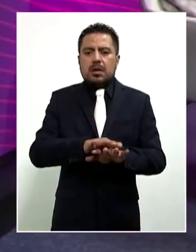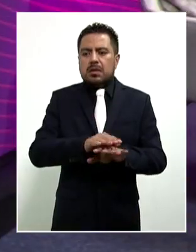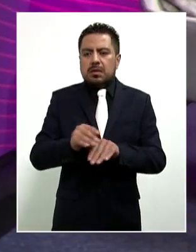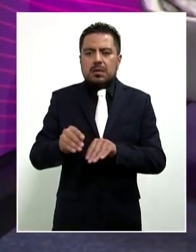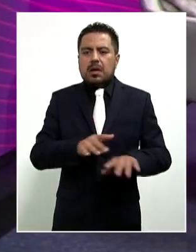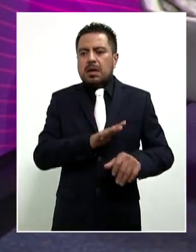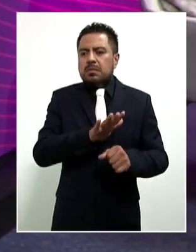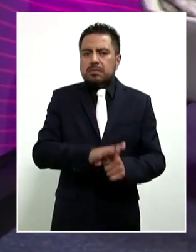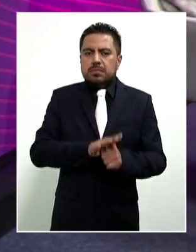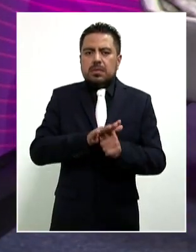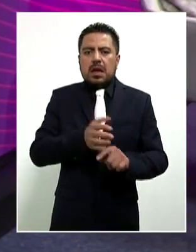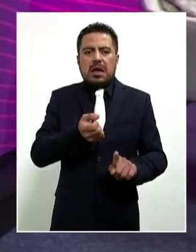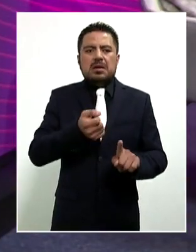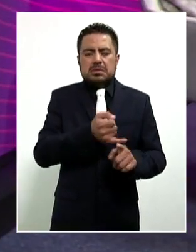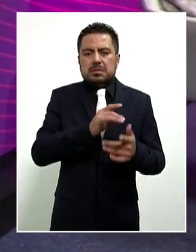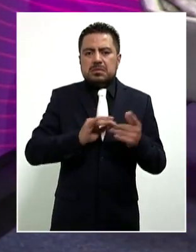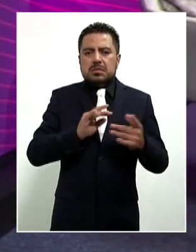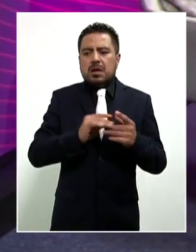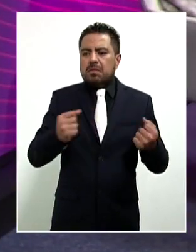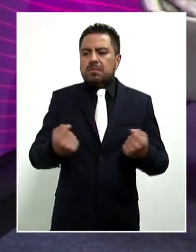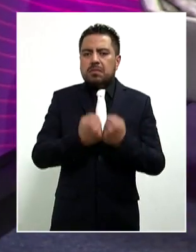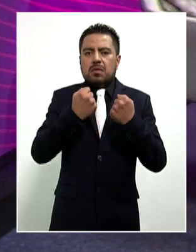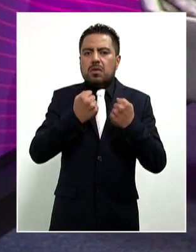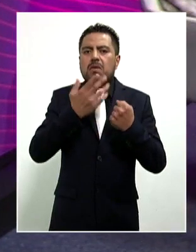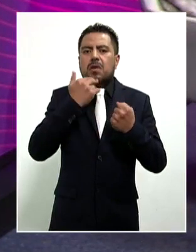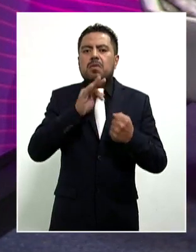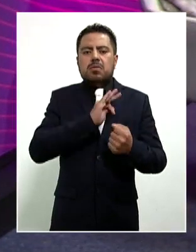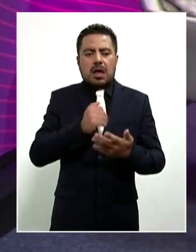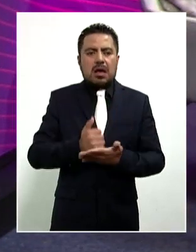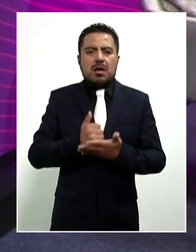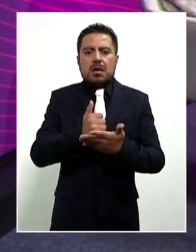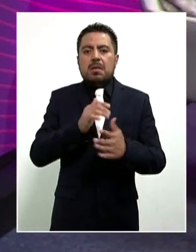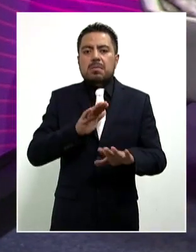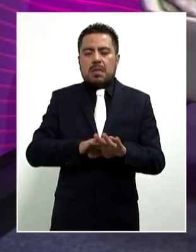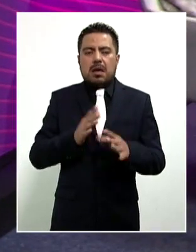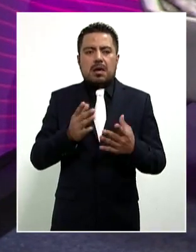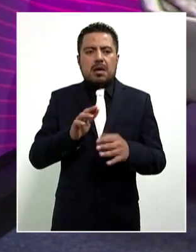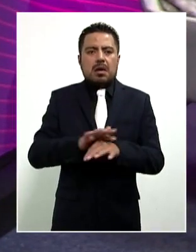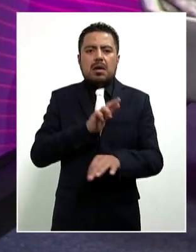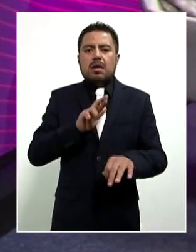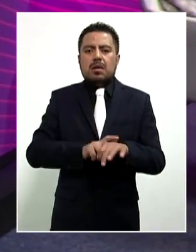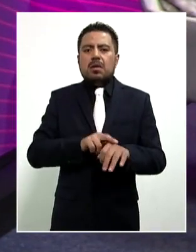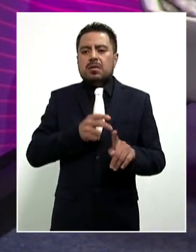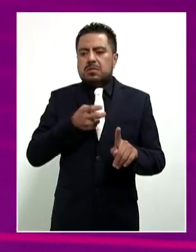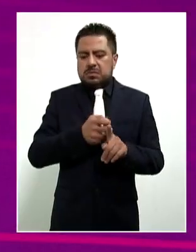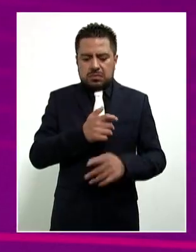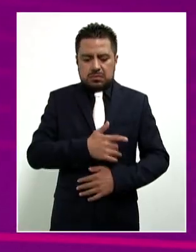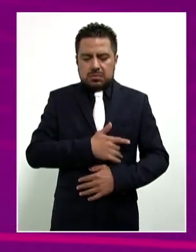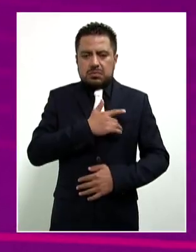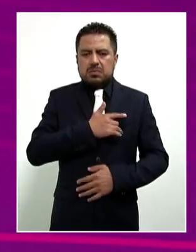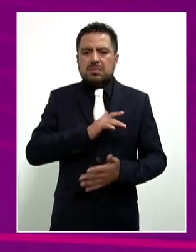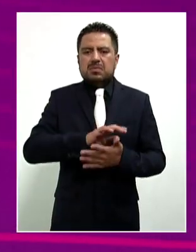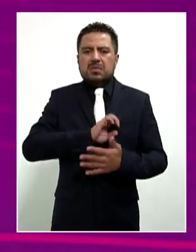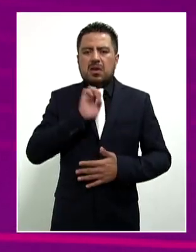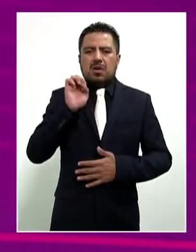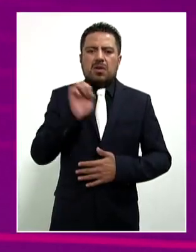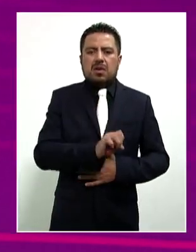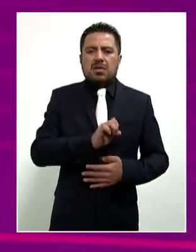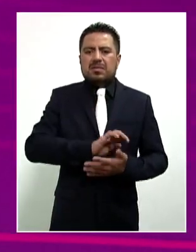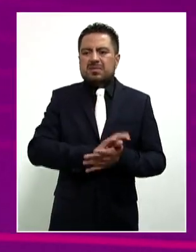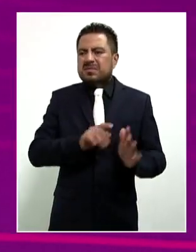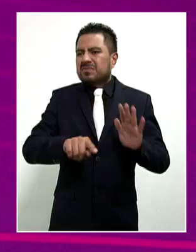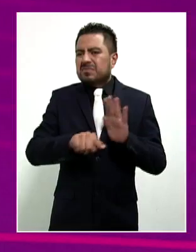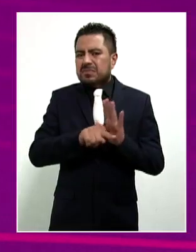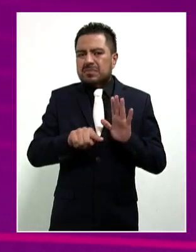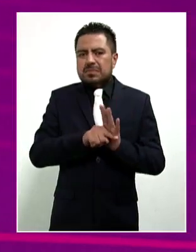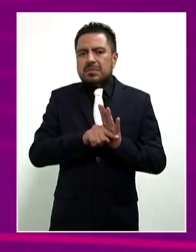de presionar así, digamos, las fronteras, yo creo que puede ayudar muchísimo a contrarrestar estos sentimientos de xenofobia y estos sentimientos